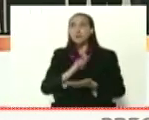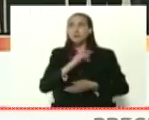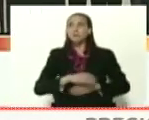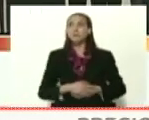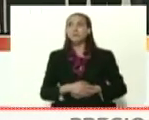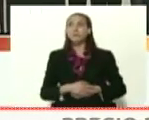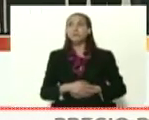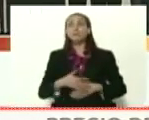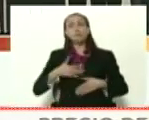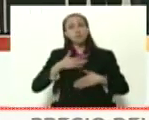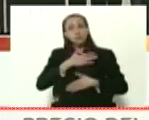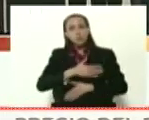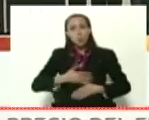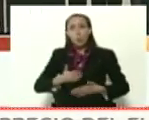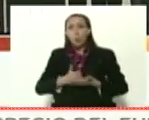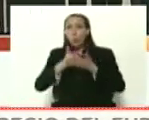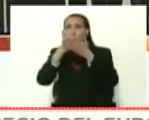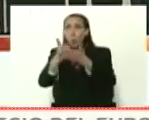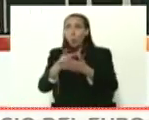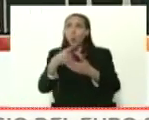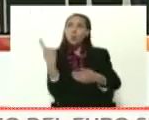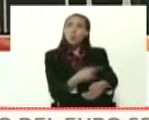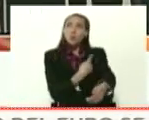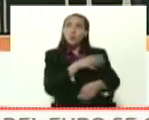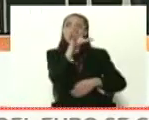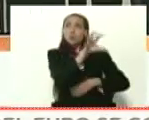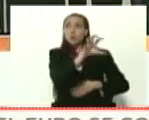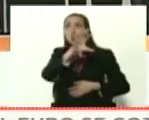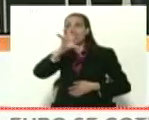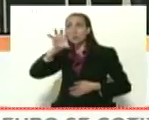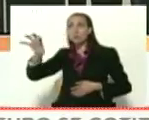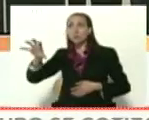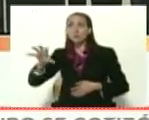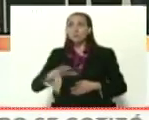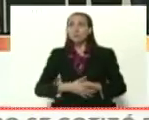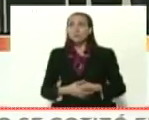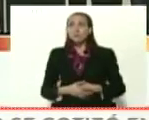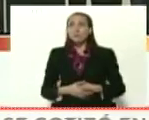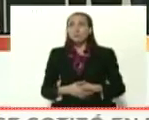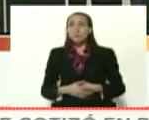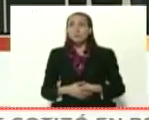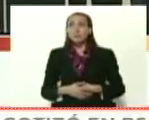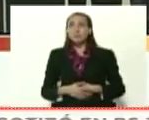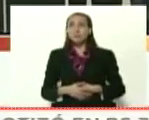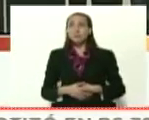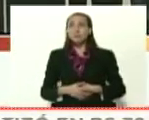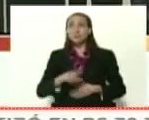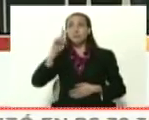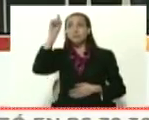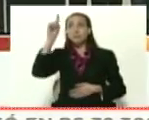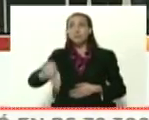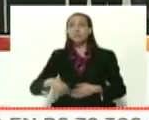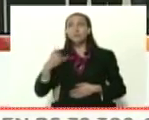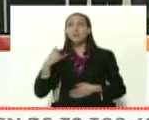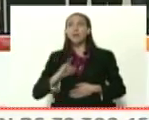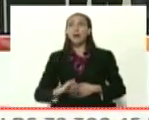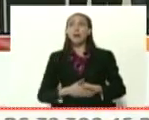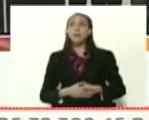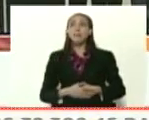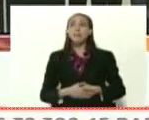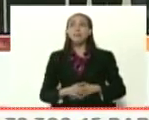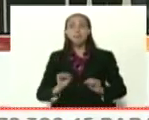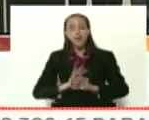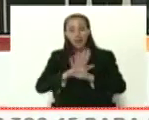los afectos y la hermandad entre ambos pueblos. Y también una